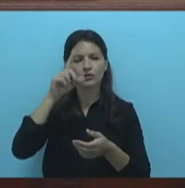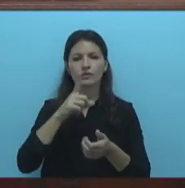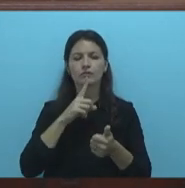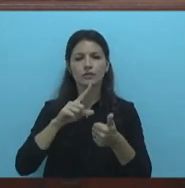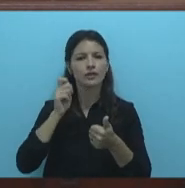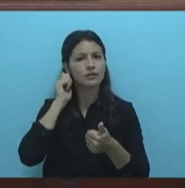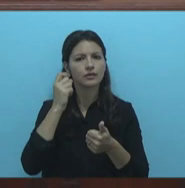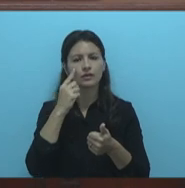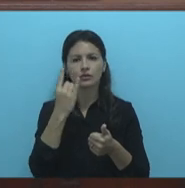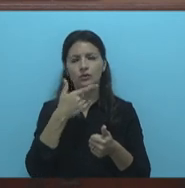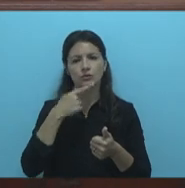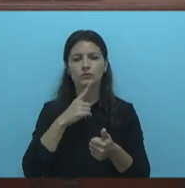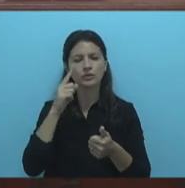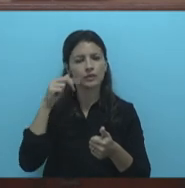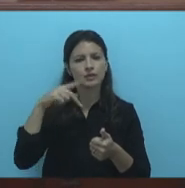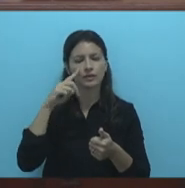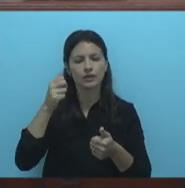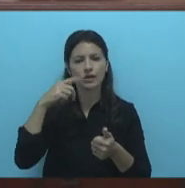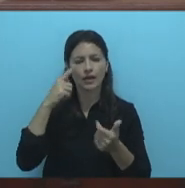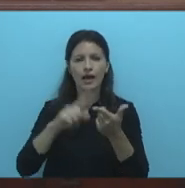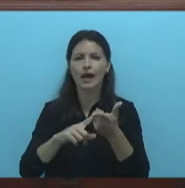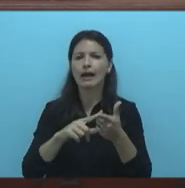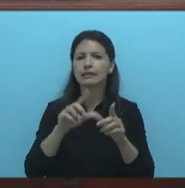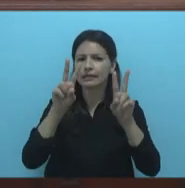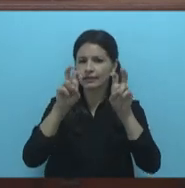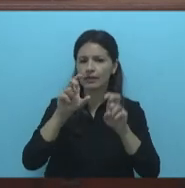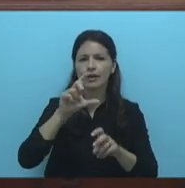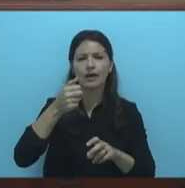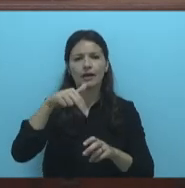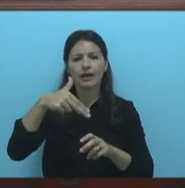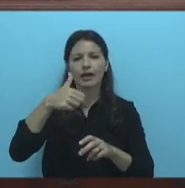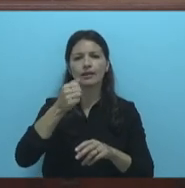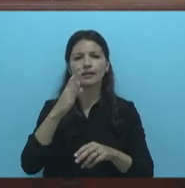el autoabastecimiento de cannabis con fines terapéuticos.